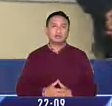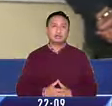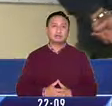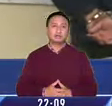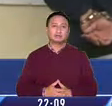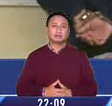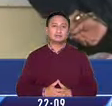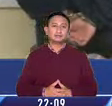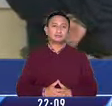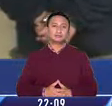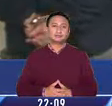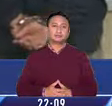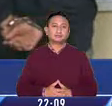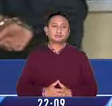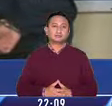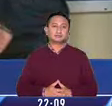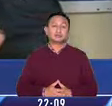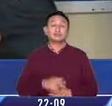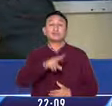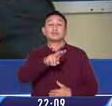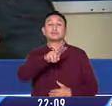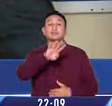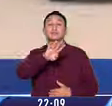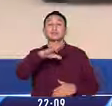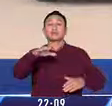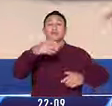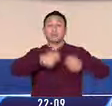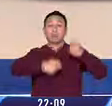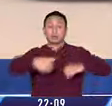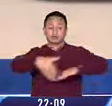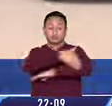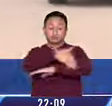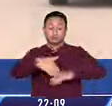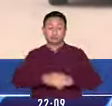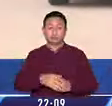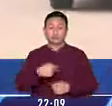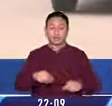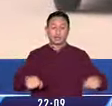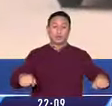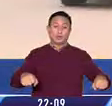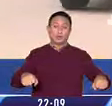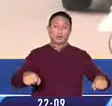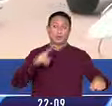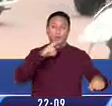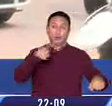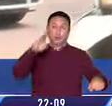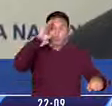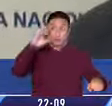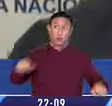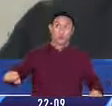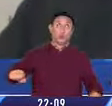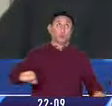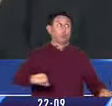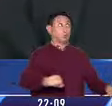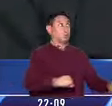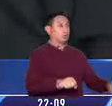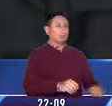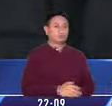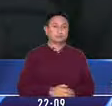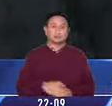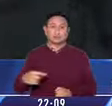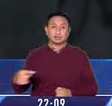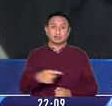Circulaban a la altura del viaducto de la 24 de mayo. Al ver a los agentes motorizados, intentaron evadir el control. El conductor buscó por